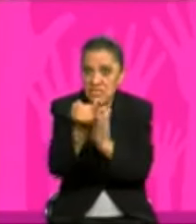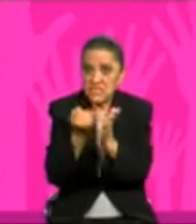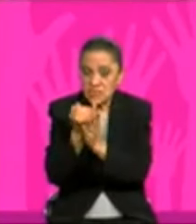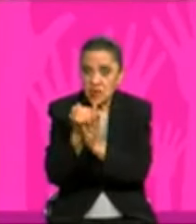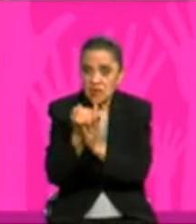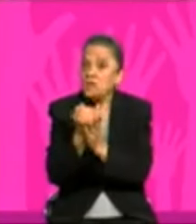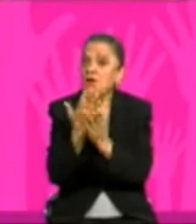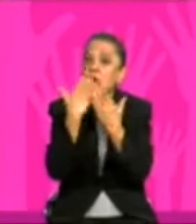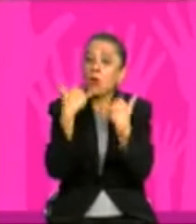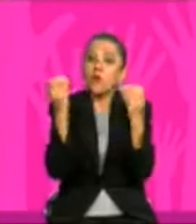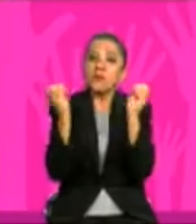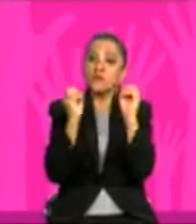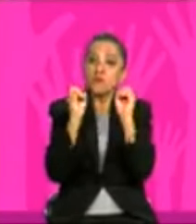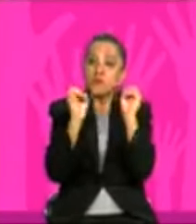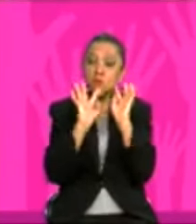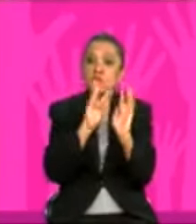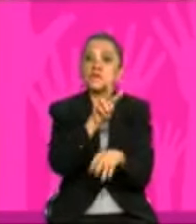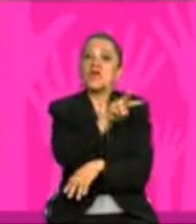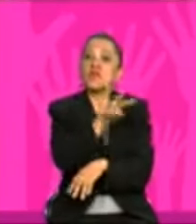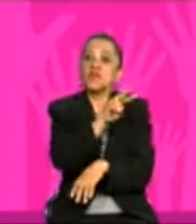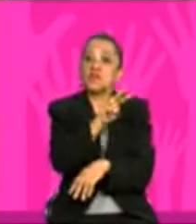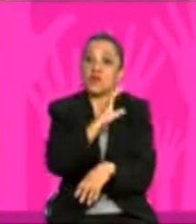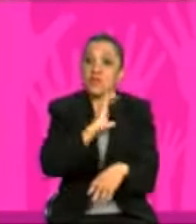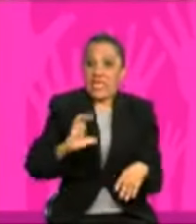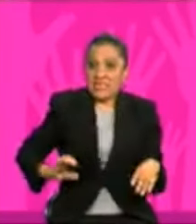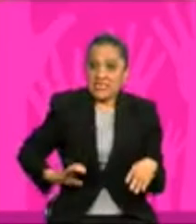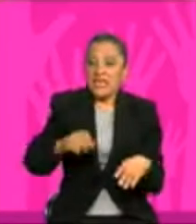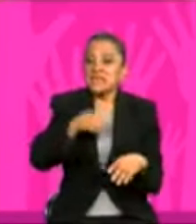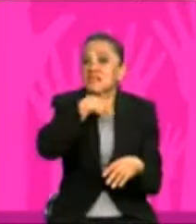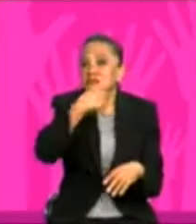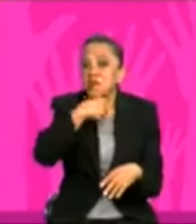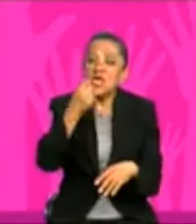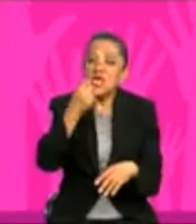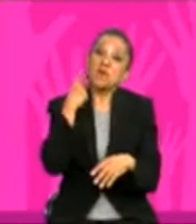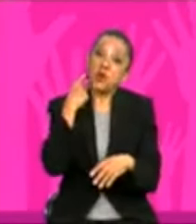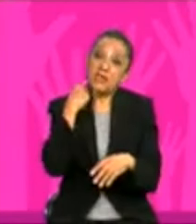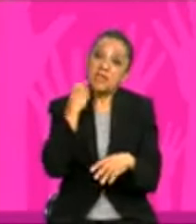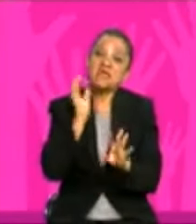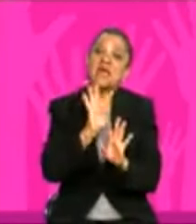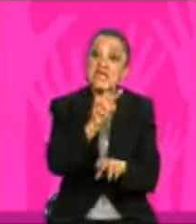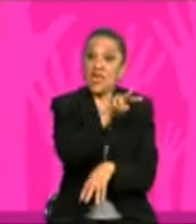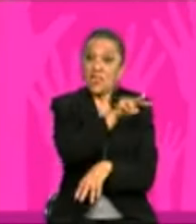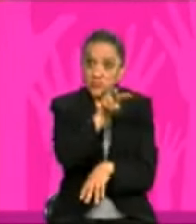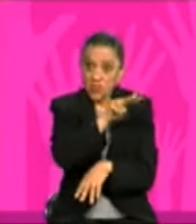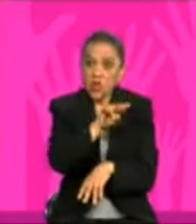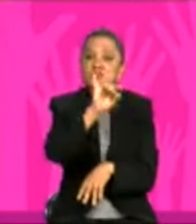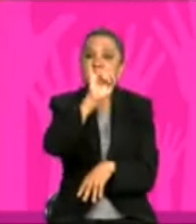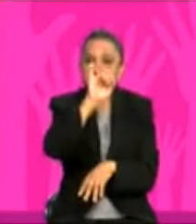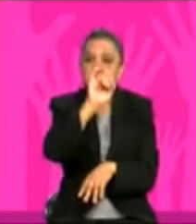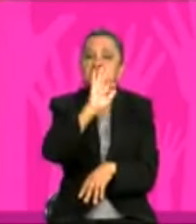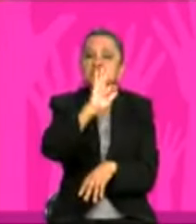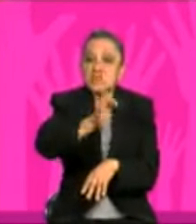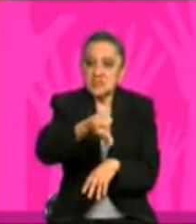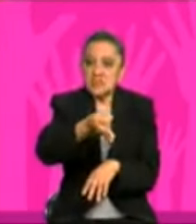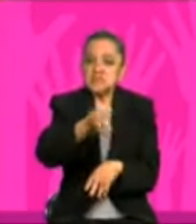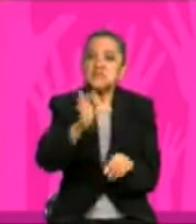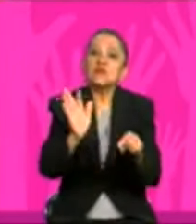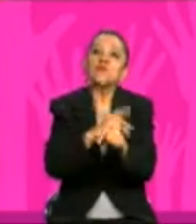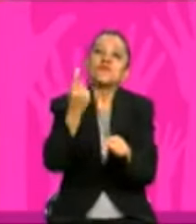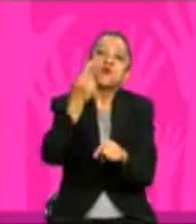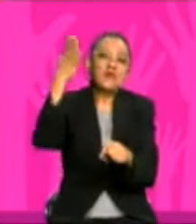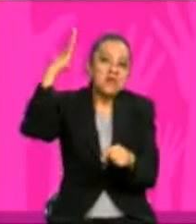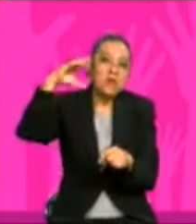decisiones? Ellas, las candidatas de la vieja política, ellas han sido parte de por qué Morelos